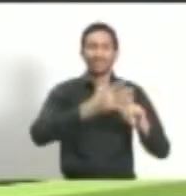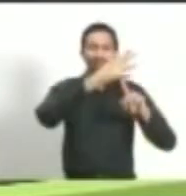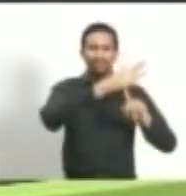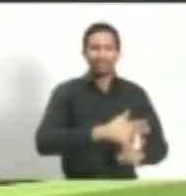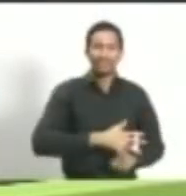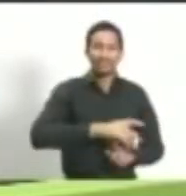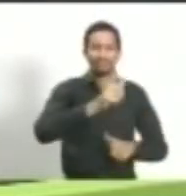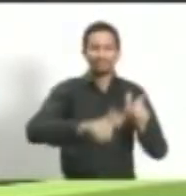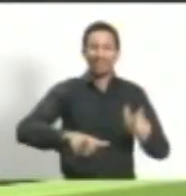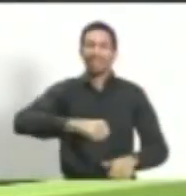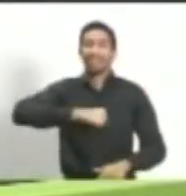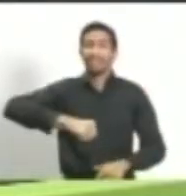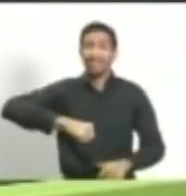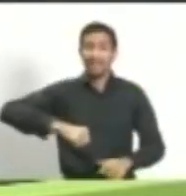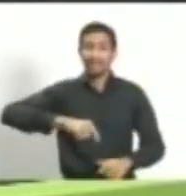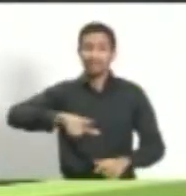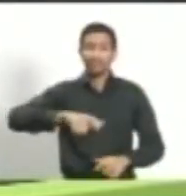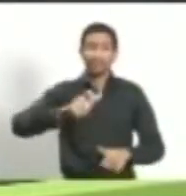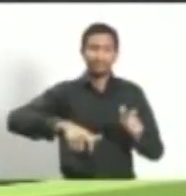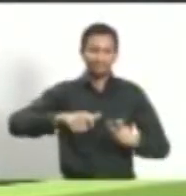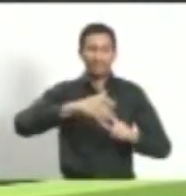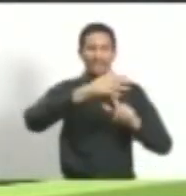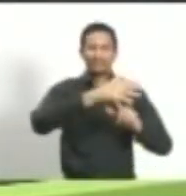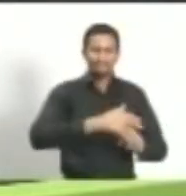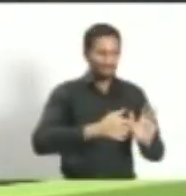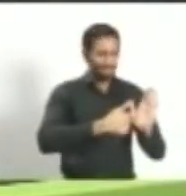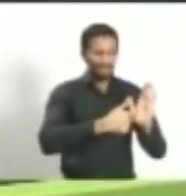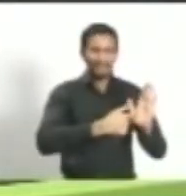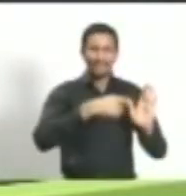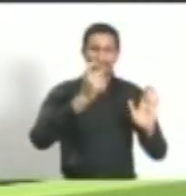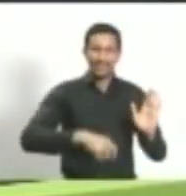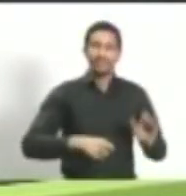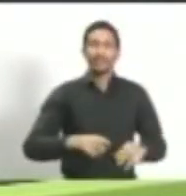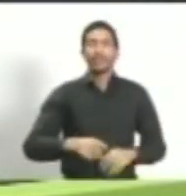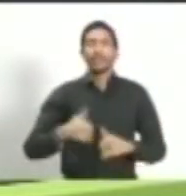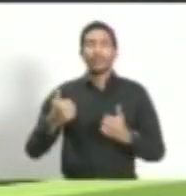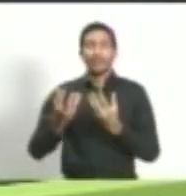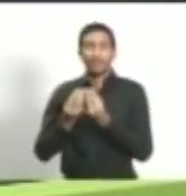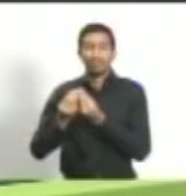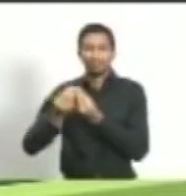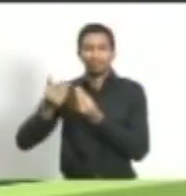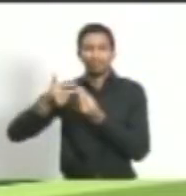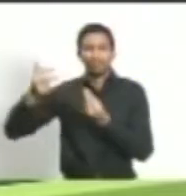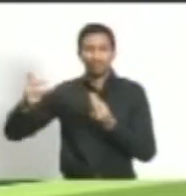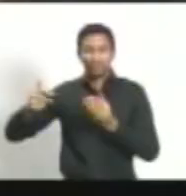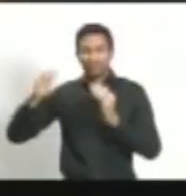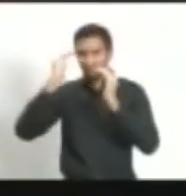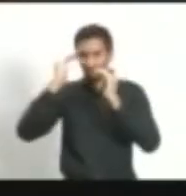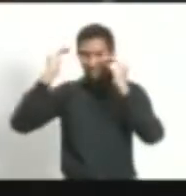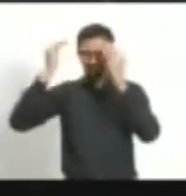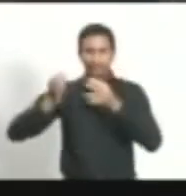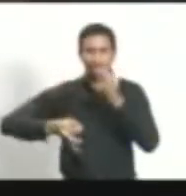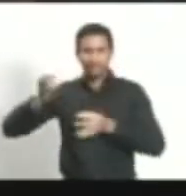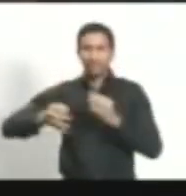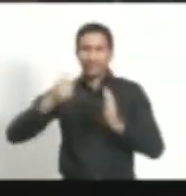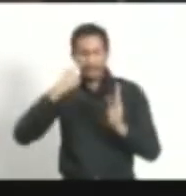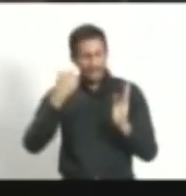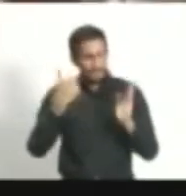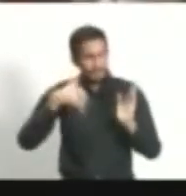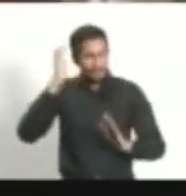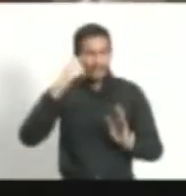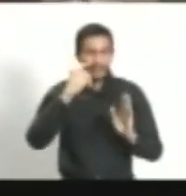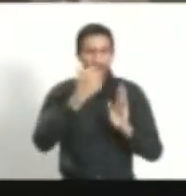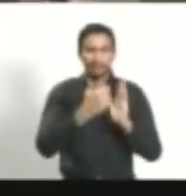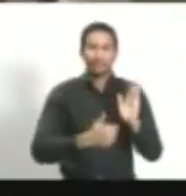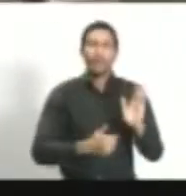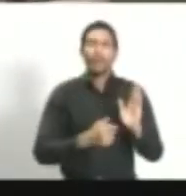embargo, más allá, un experto analiza que la Corte debería tomar una decisión estructural. 6 son los puntos que ha